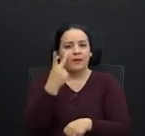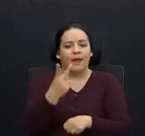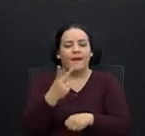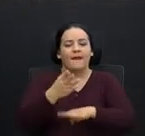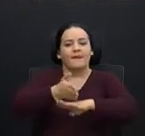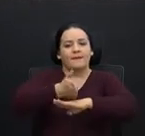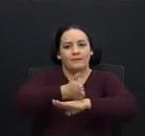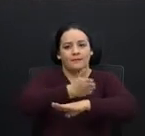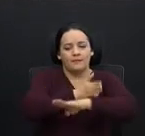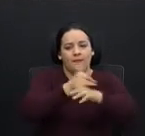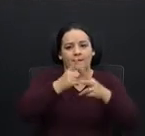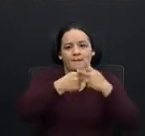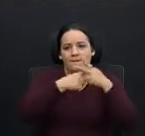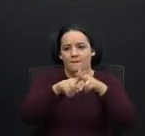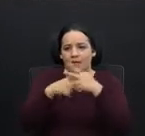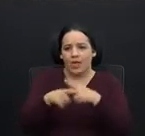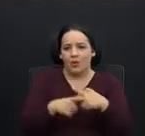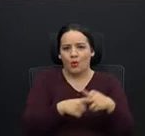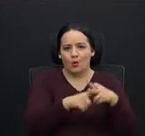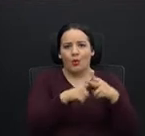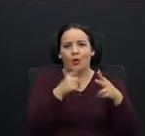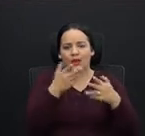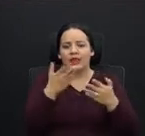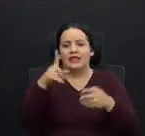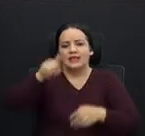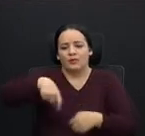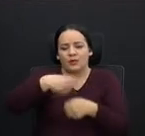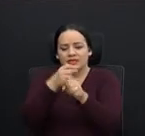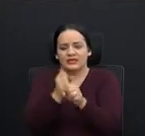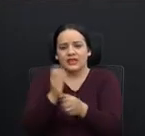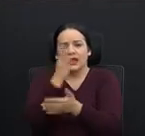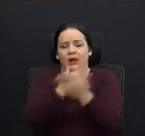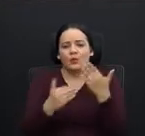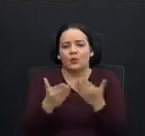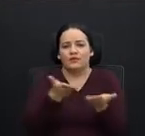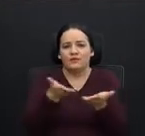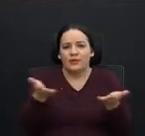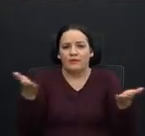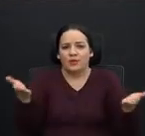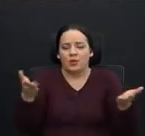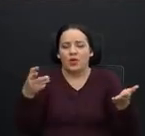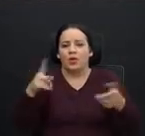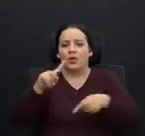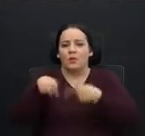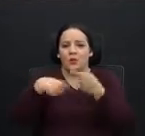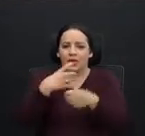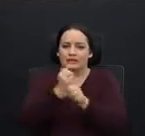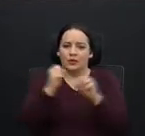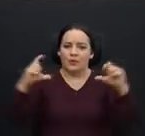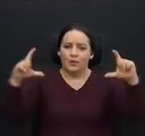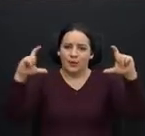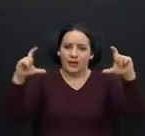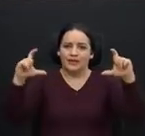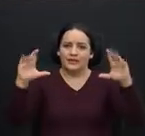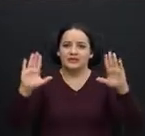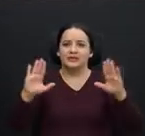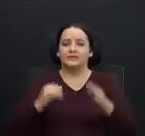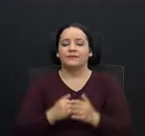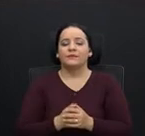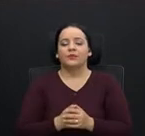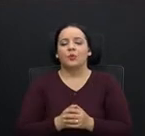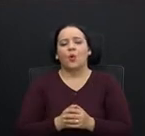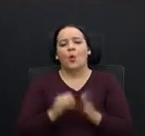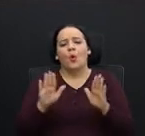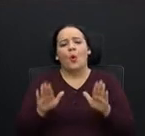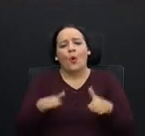mejoras. Tenemos que generar algunas herramientas, y aquí voy a hacer un paréntesis. Bueno, ¿cómo